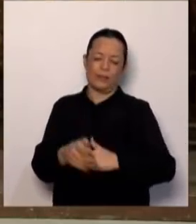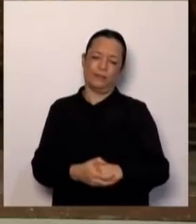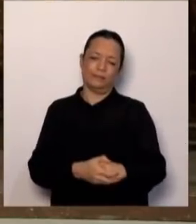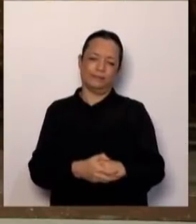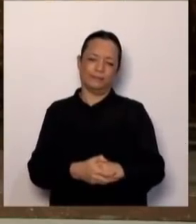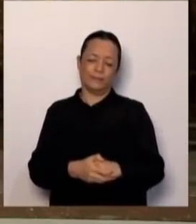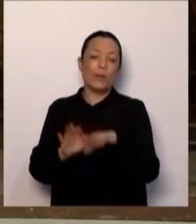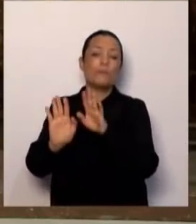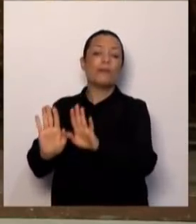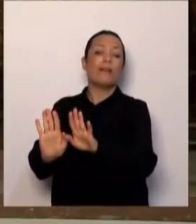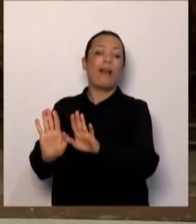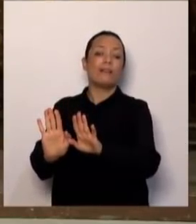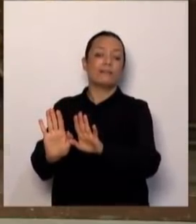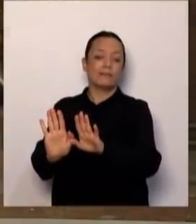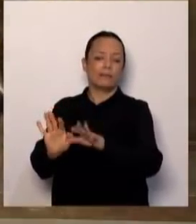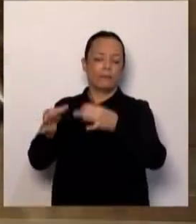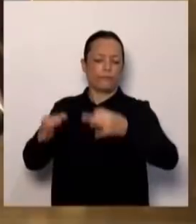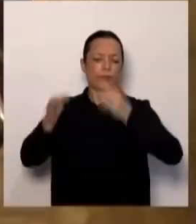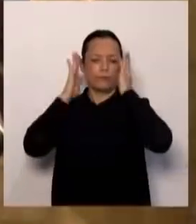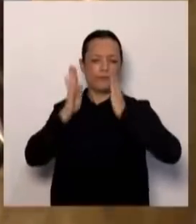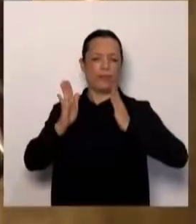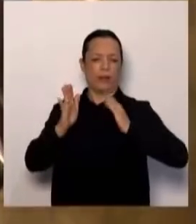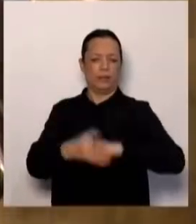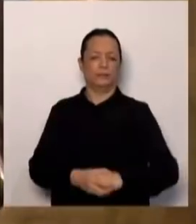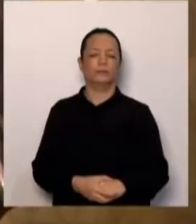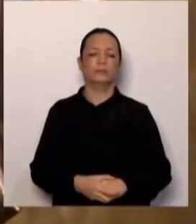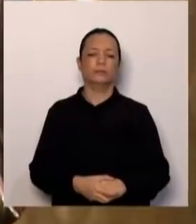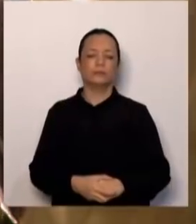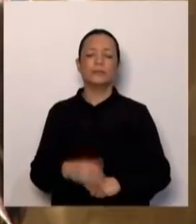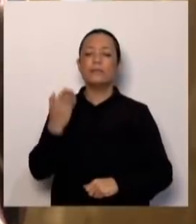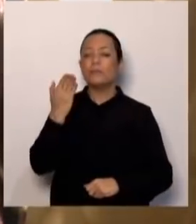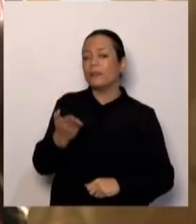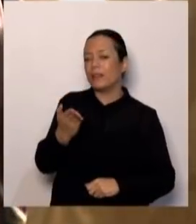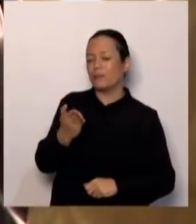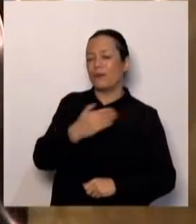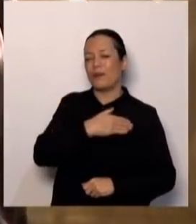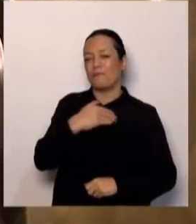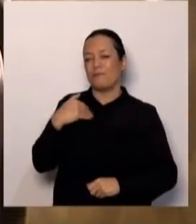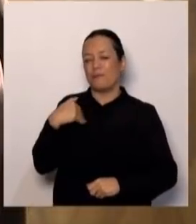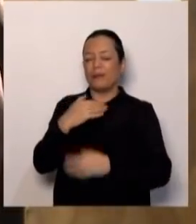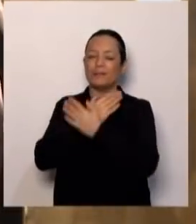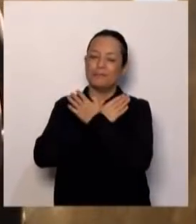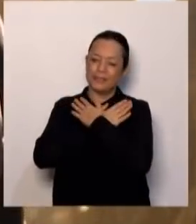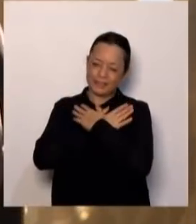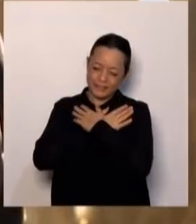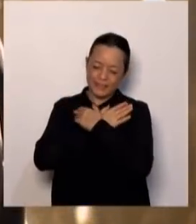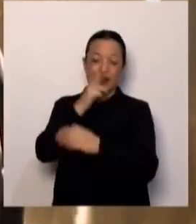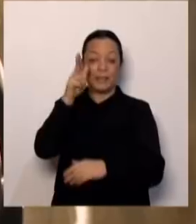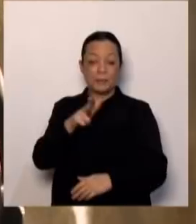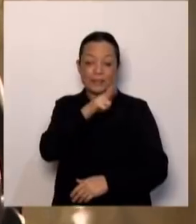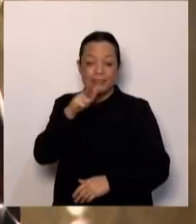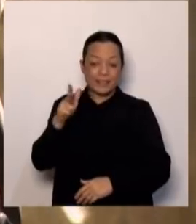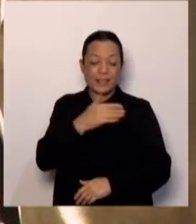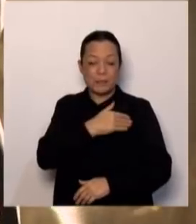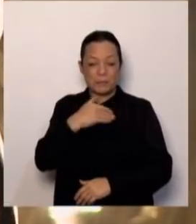su esperanza con una firme constancia. Pidámosle a nuestra Madre la Virgen que bendiga a nuestras mamás